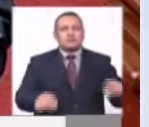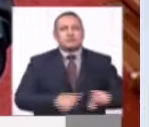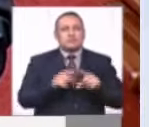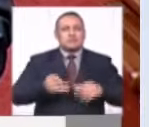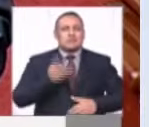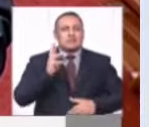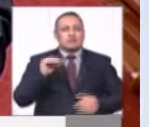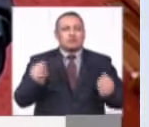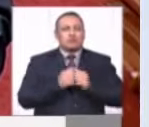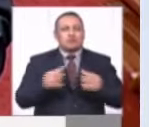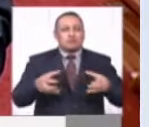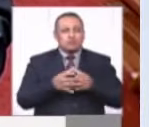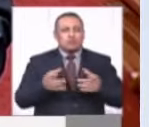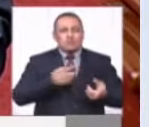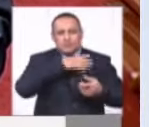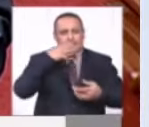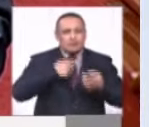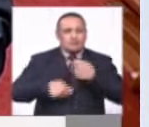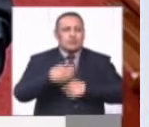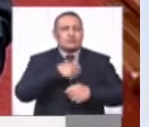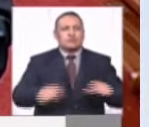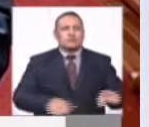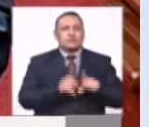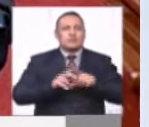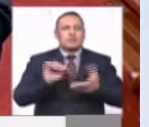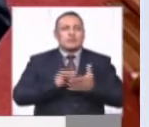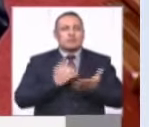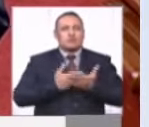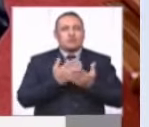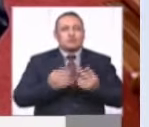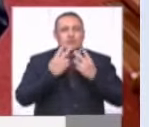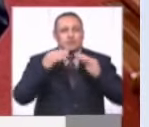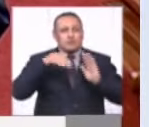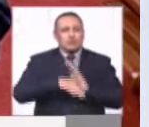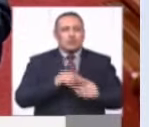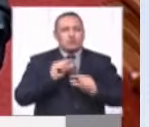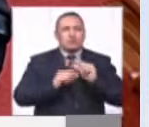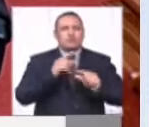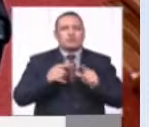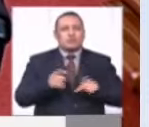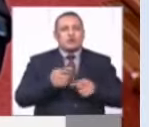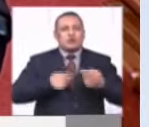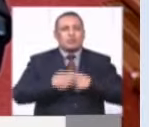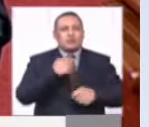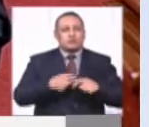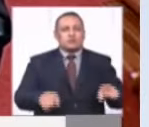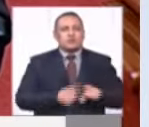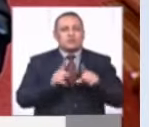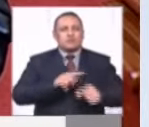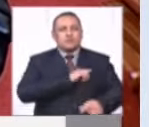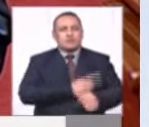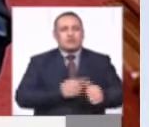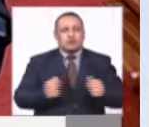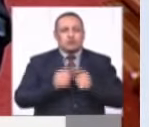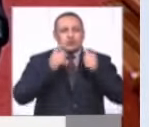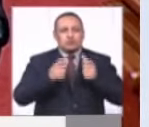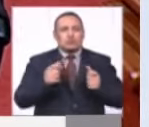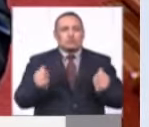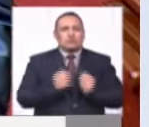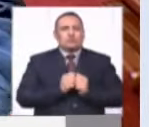bandas criminales dedicadas al narcotráfico. El propósito es reducir gradualmente el comercio ilegal de drogas y fortalecer la seguridad.